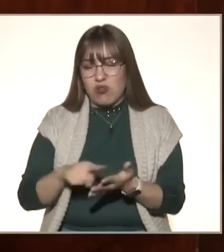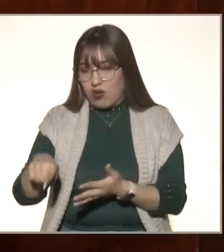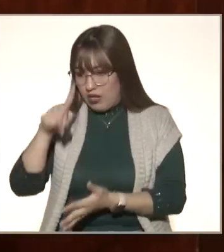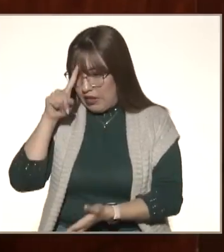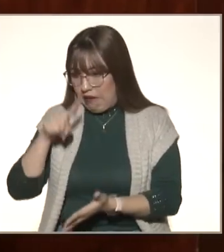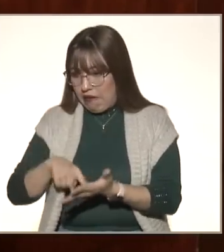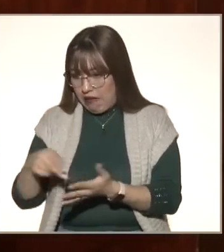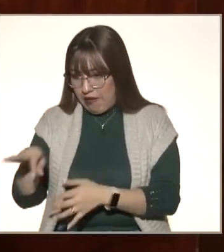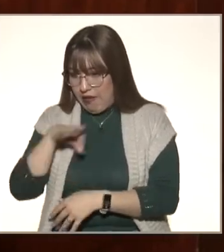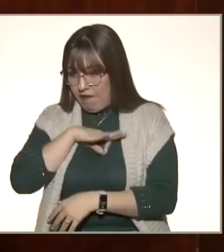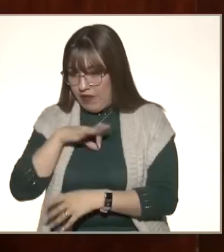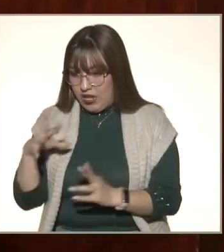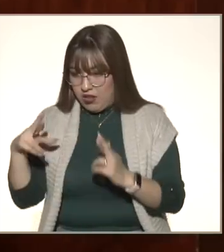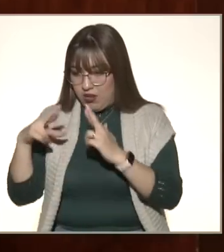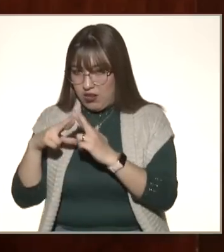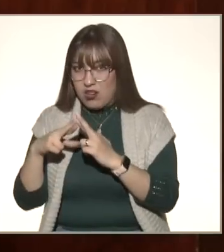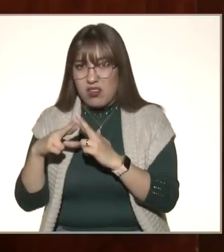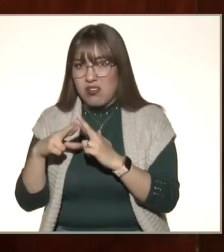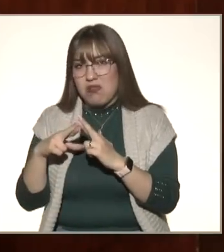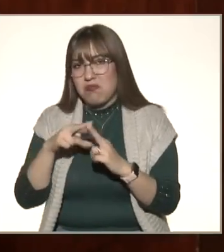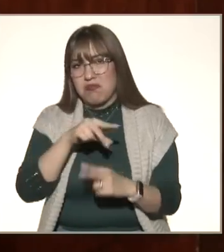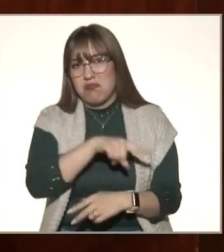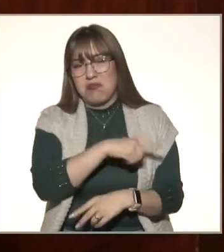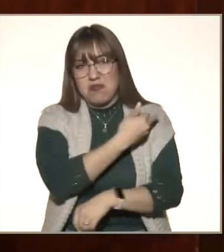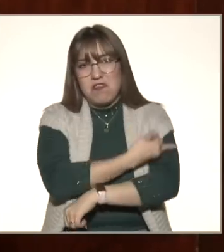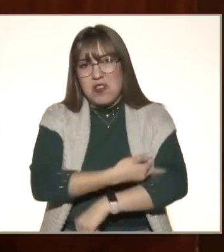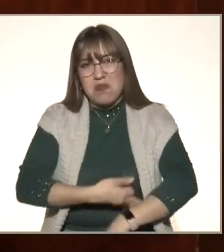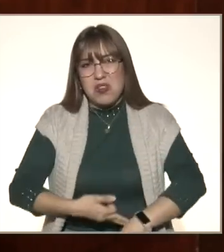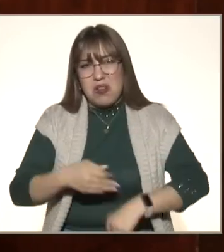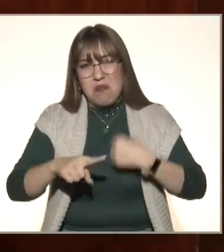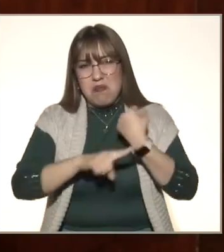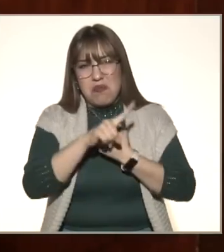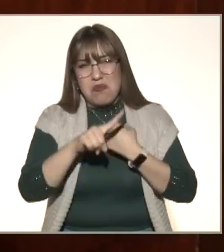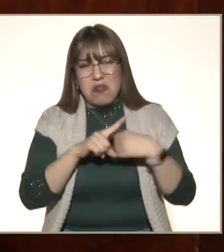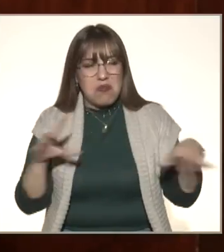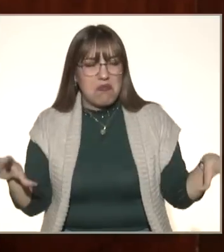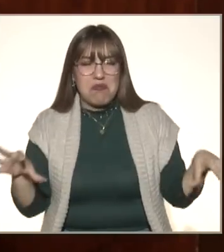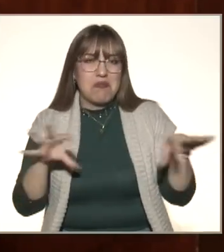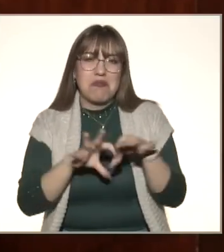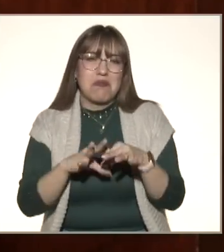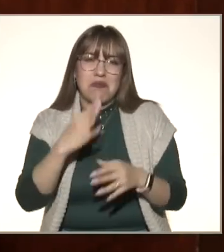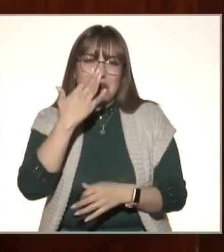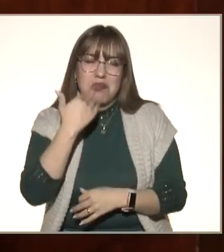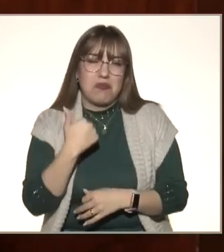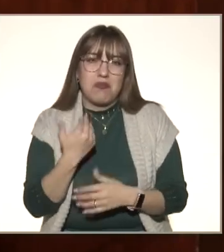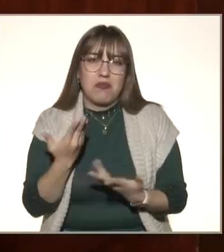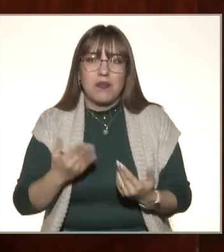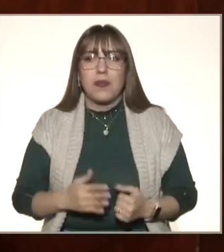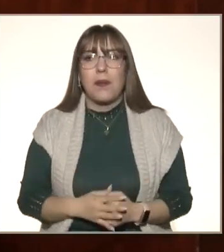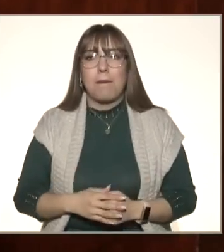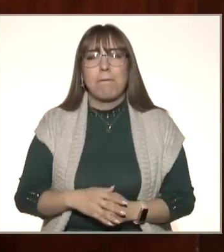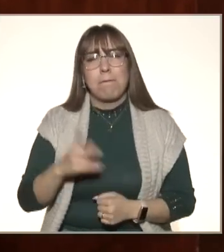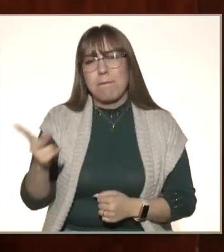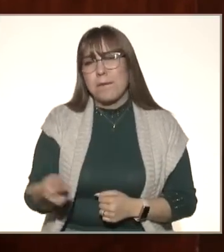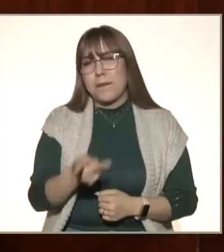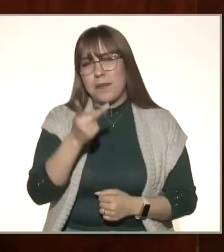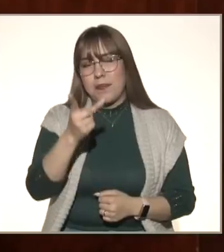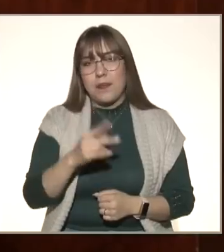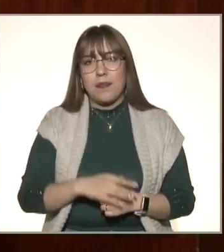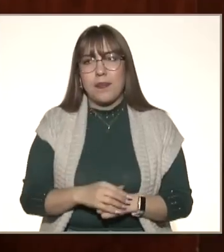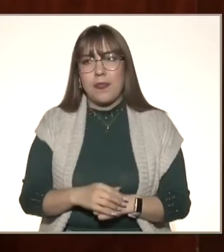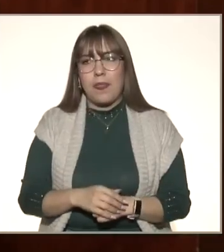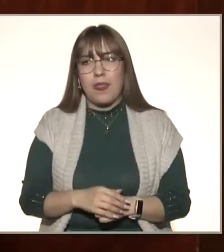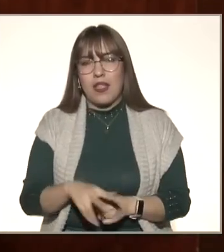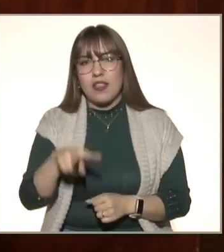ver con los resentimientos familiares. Ernesto también nos pregunta, ¿entonces la Navidad es una temporada propicia para